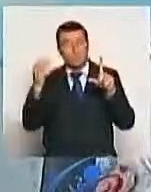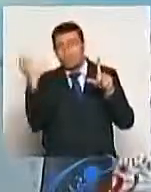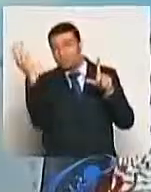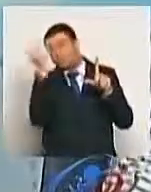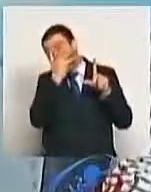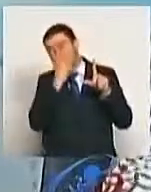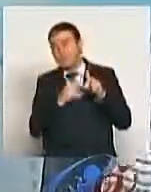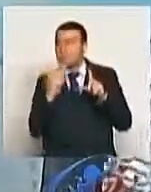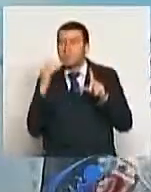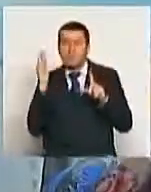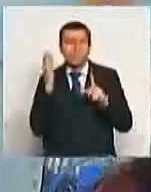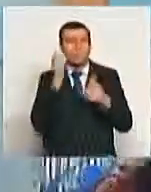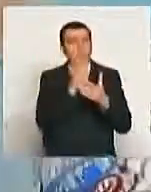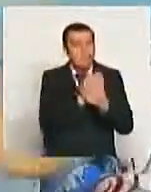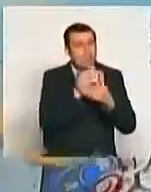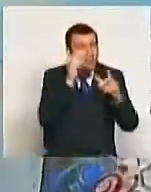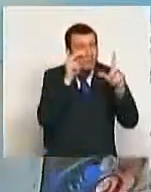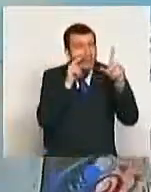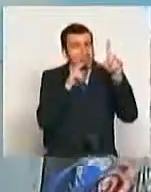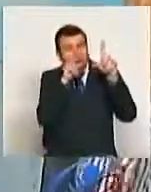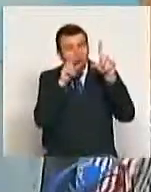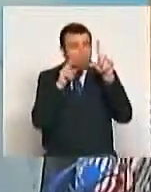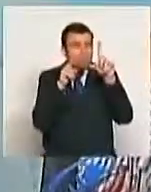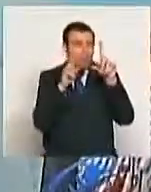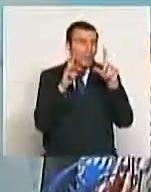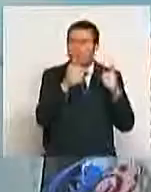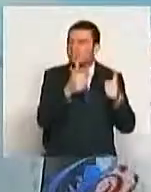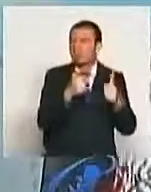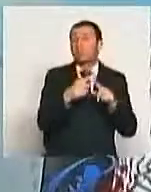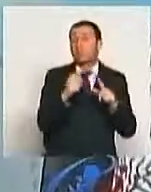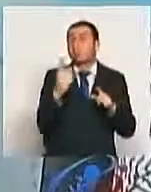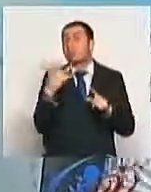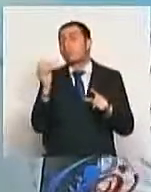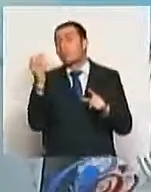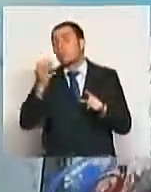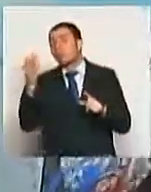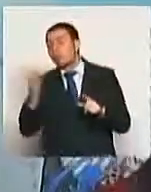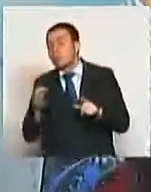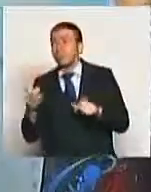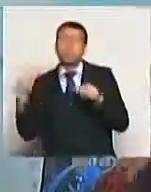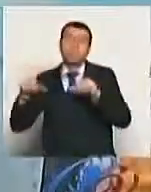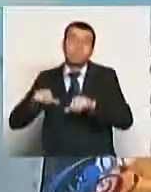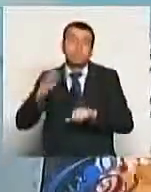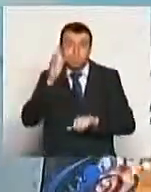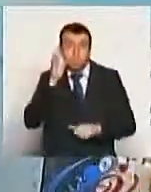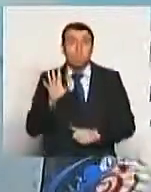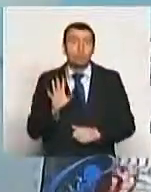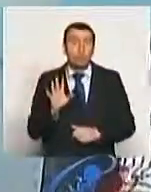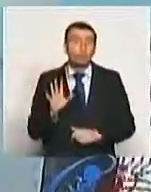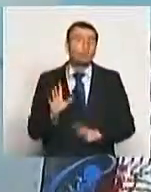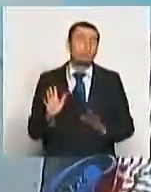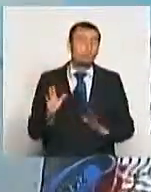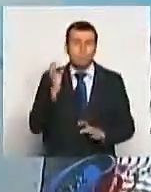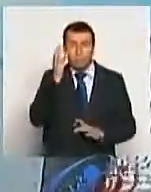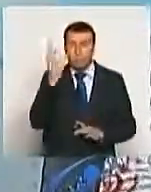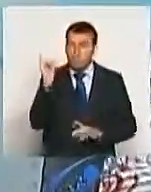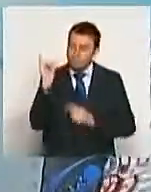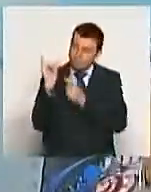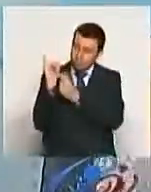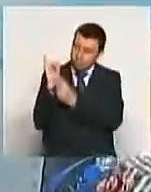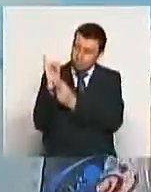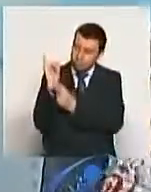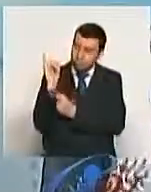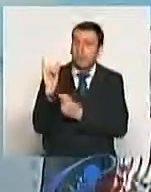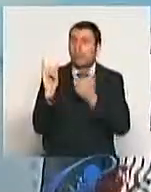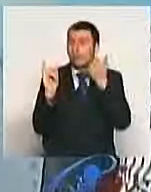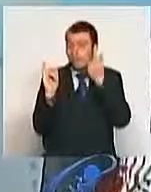se hace la citología, existe un 50% que la citología salga buena pudiendo estar el cuello enfermo. Entonces, lo